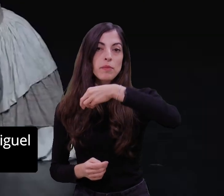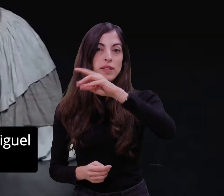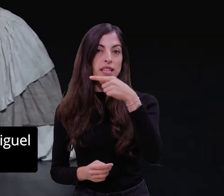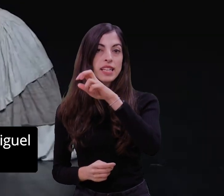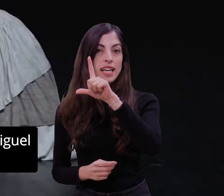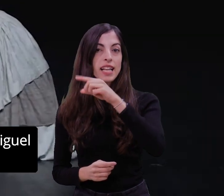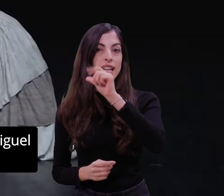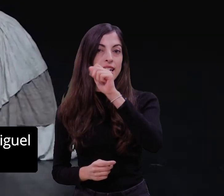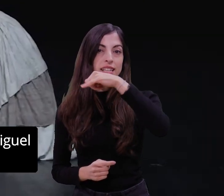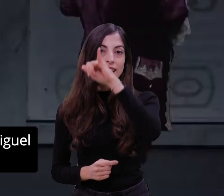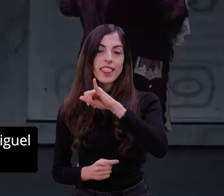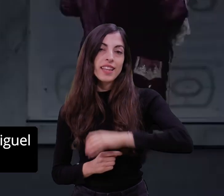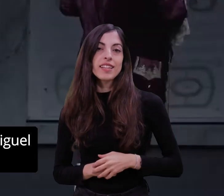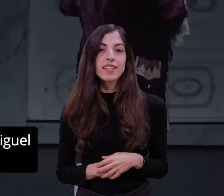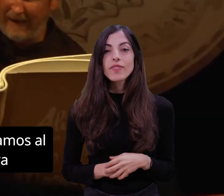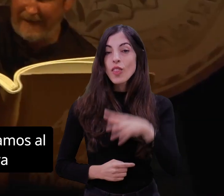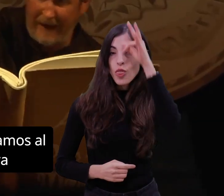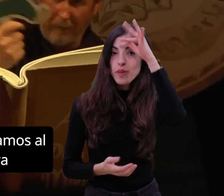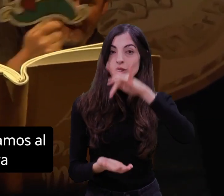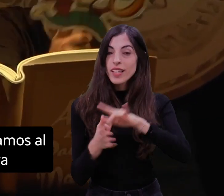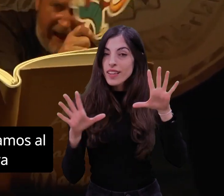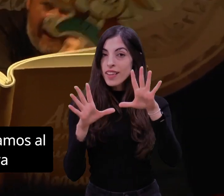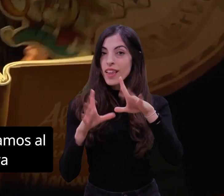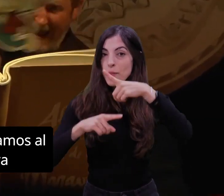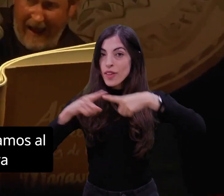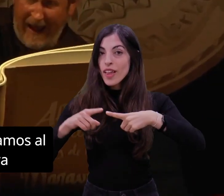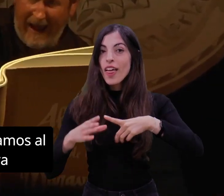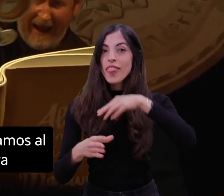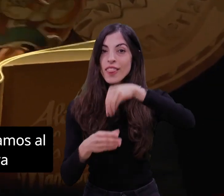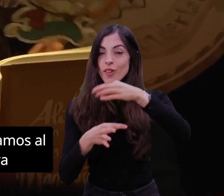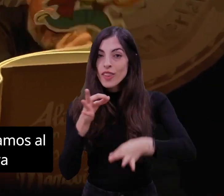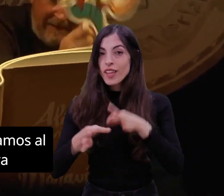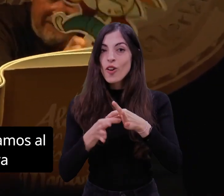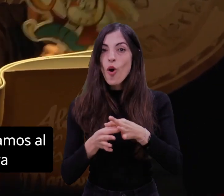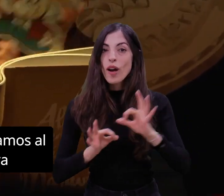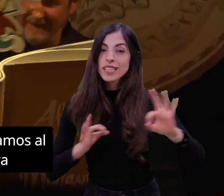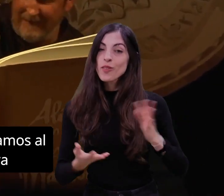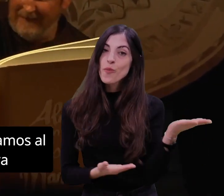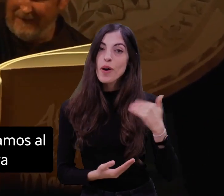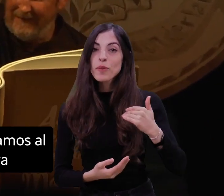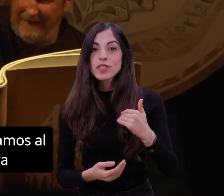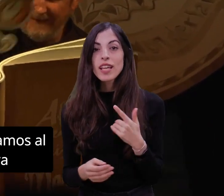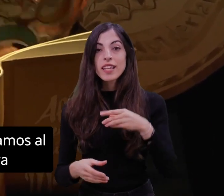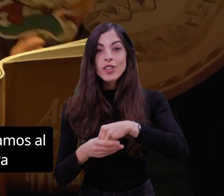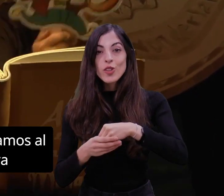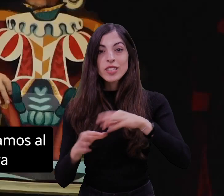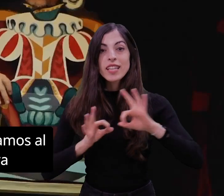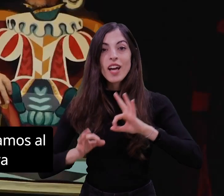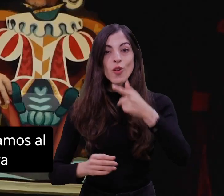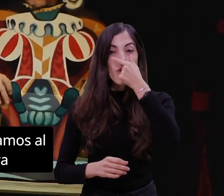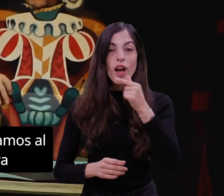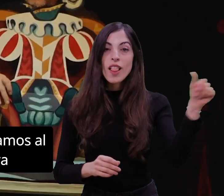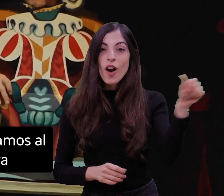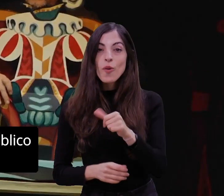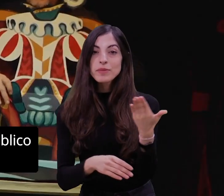de Luis Miguel Lainz. El domingo día 10 al mediodía, dentro del ciclo Vamos al Teatro, se representará en